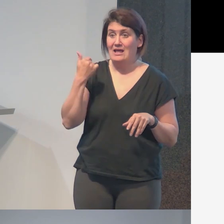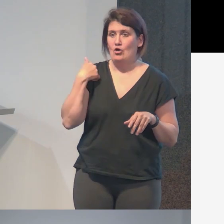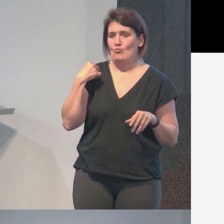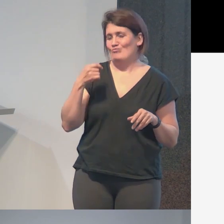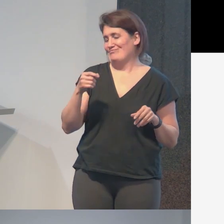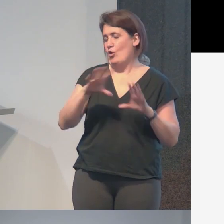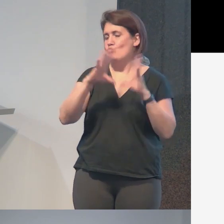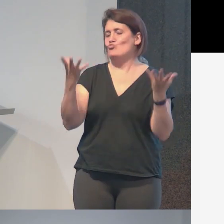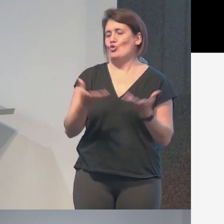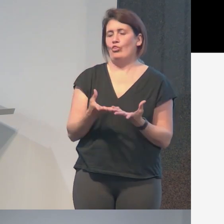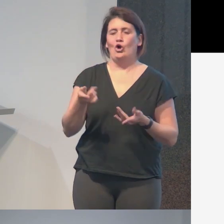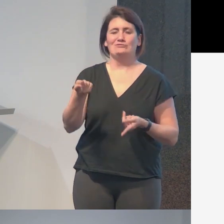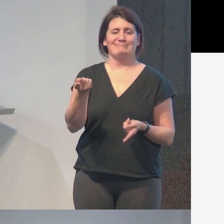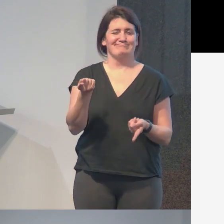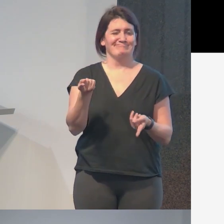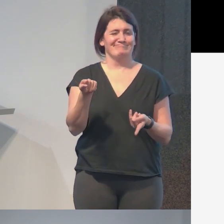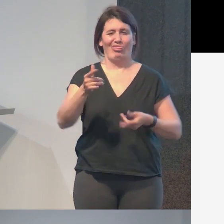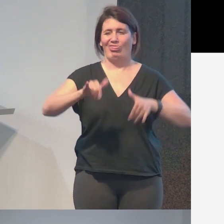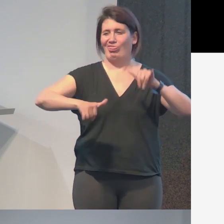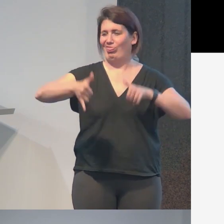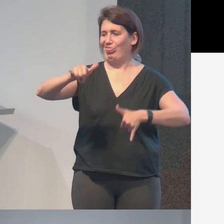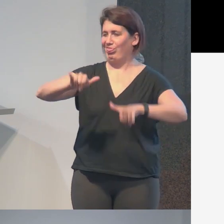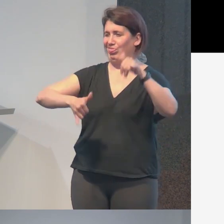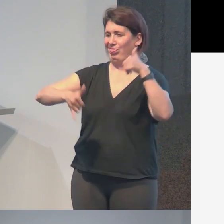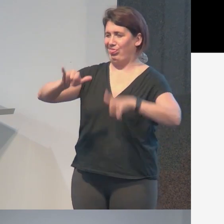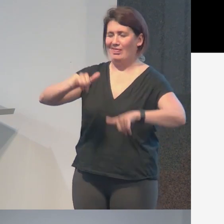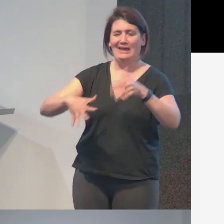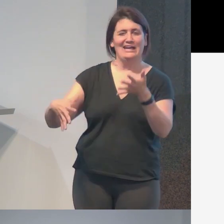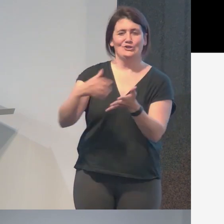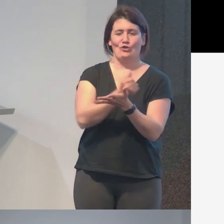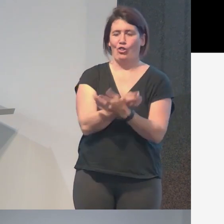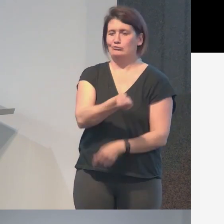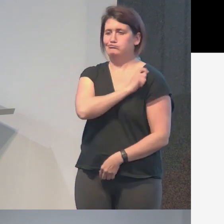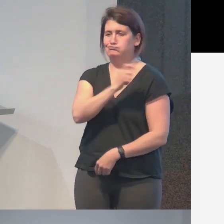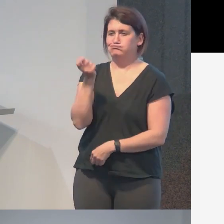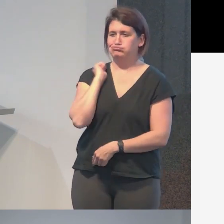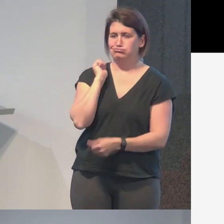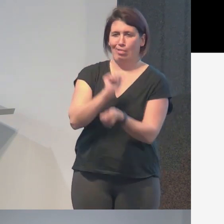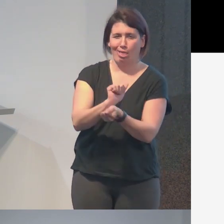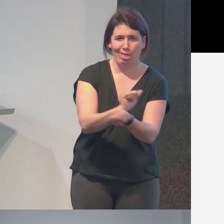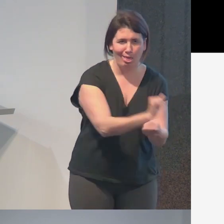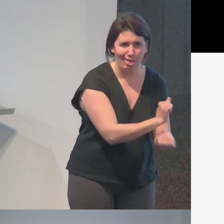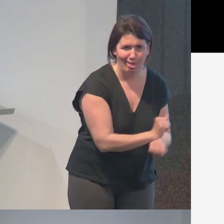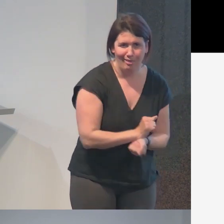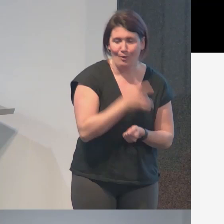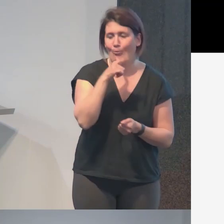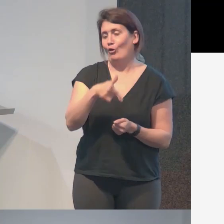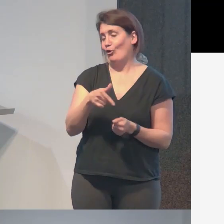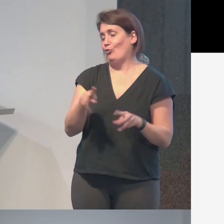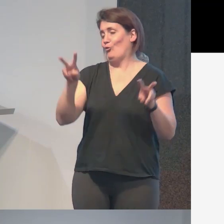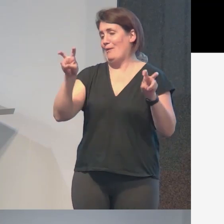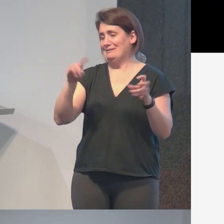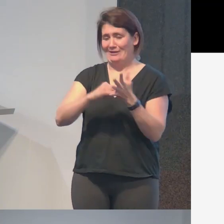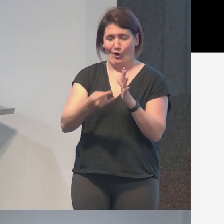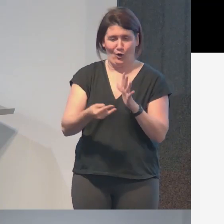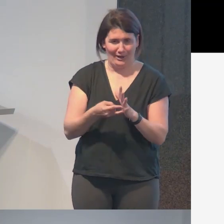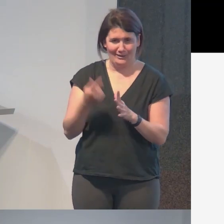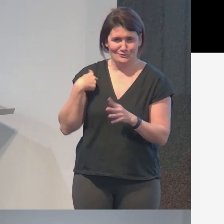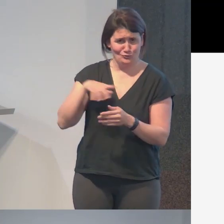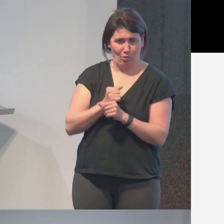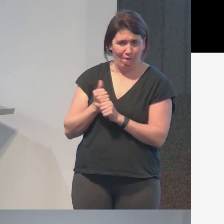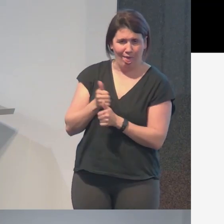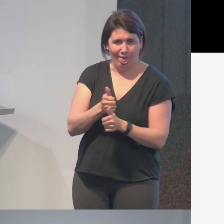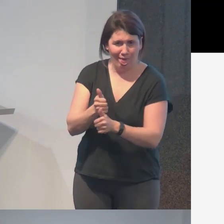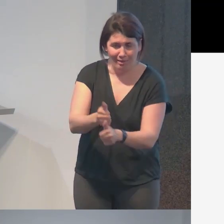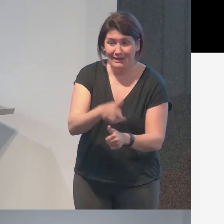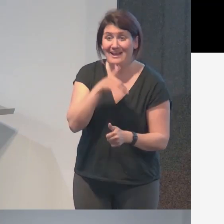mundo y todos estamos esclavizados por estas nuevas tecnologías,